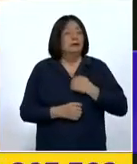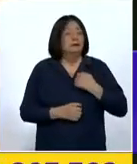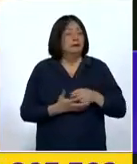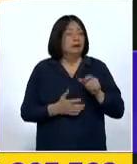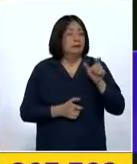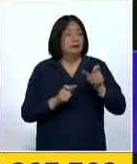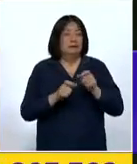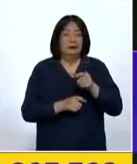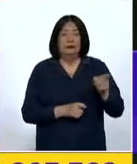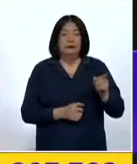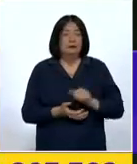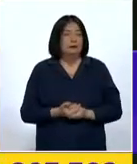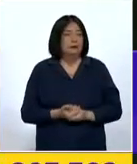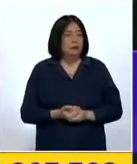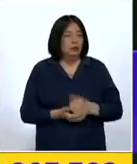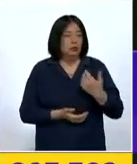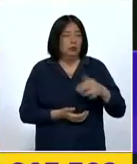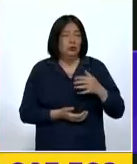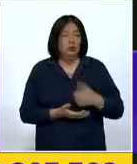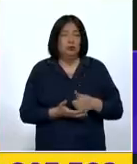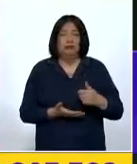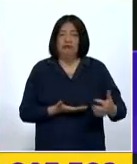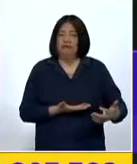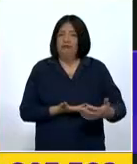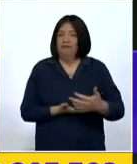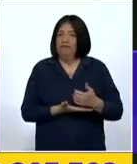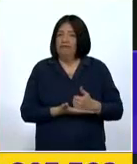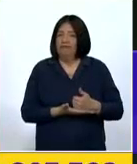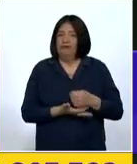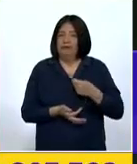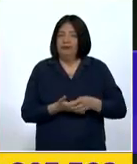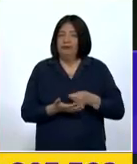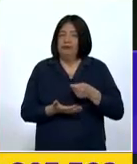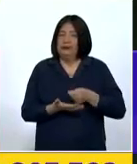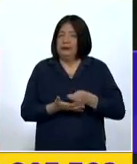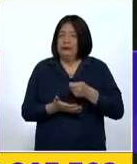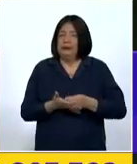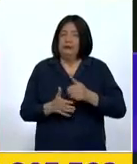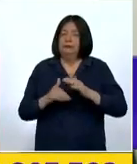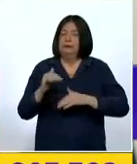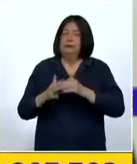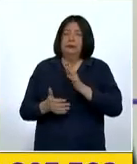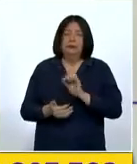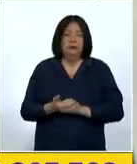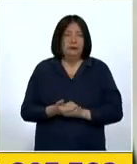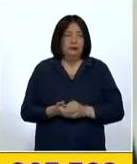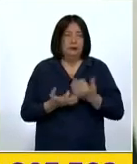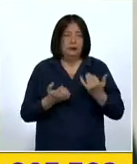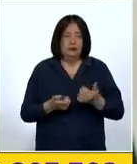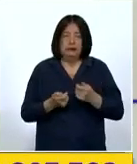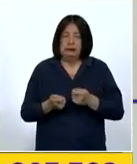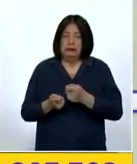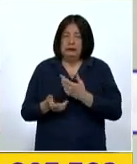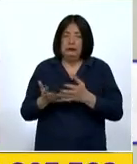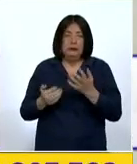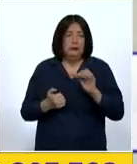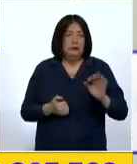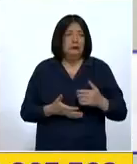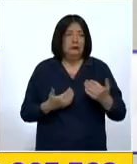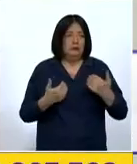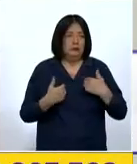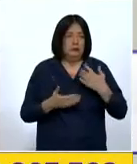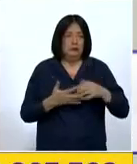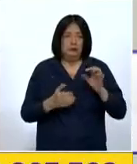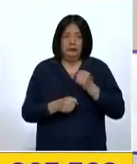se dedican a los cobros extorsivos de construcción civil. En este momento nosotros tenemos una línea